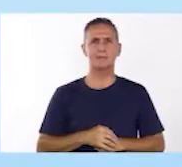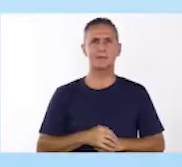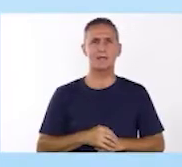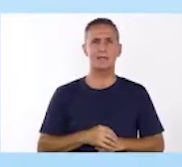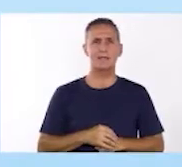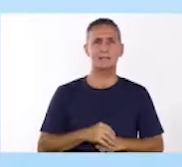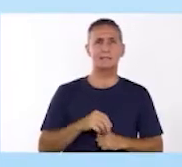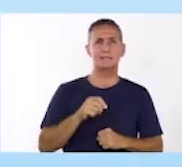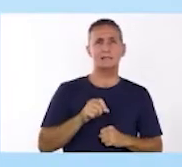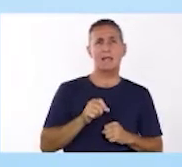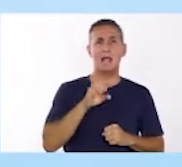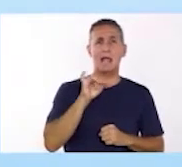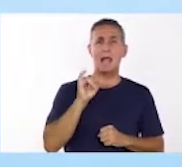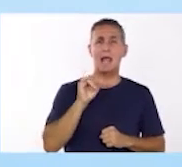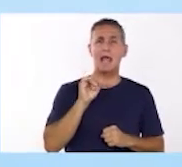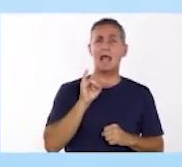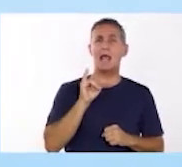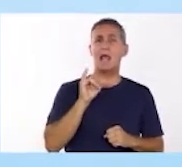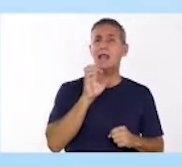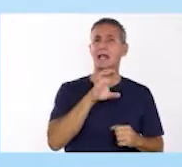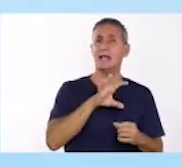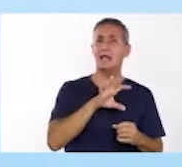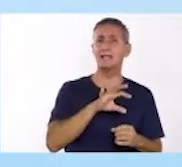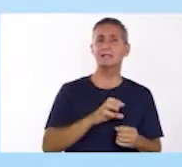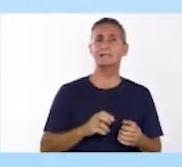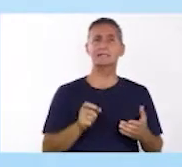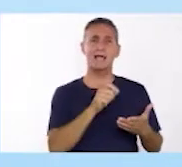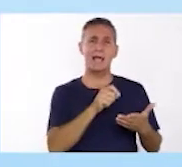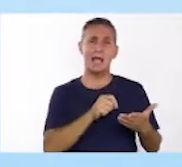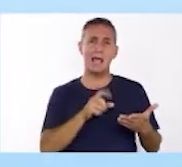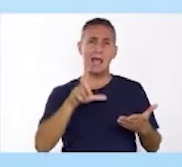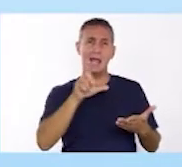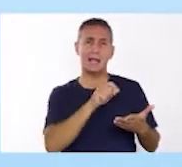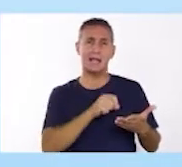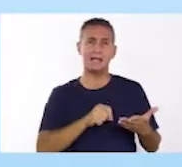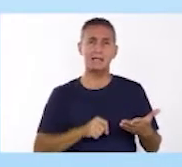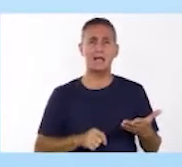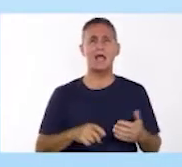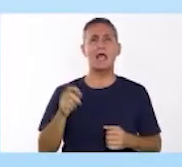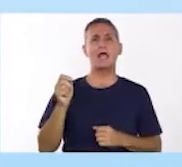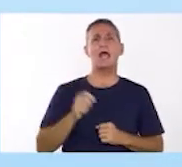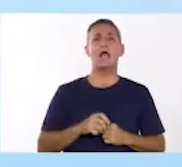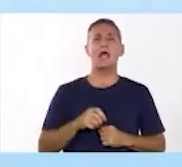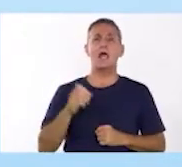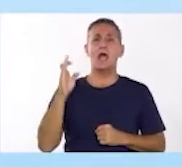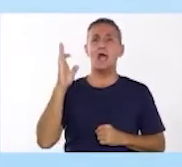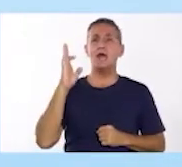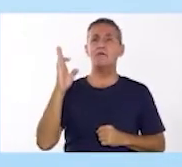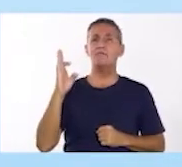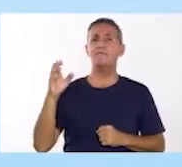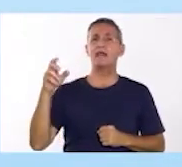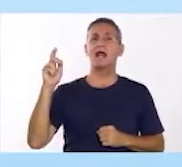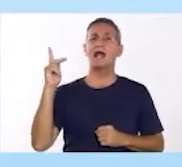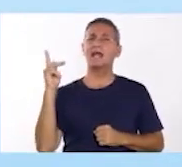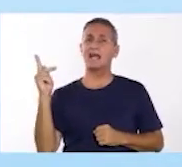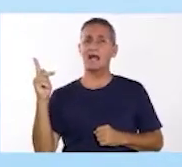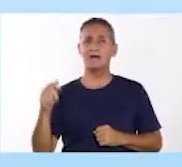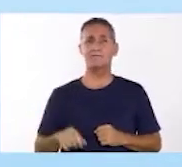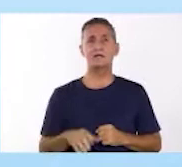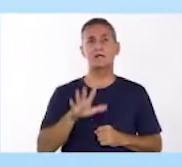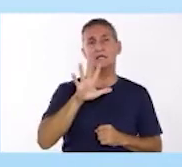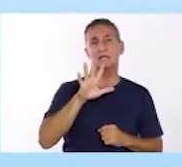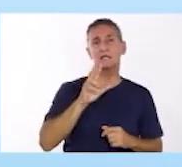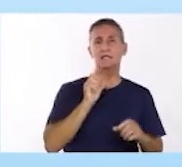Las tendencias literarias de inicio del siglo XX, Franz Kafka. Aquí va a estar quinto